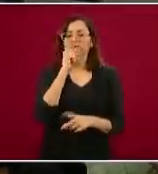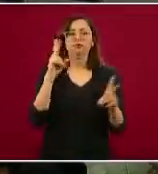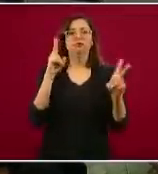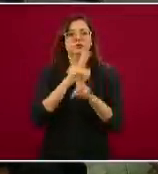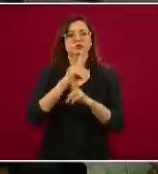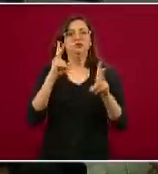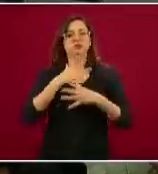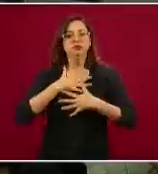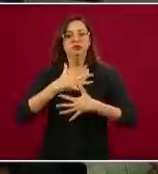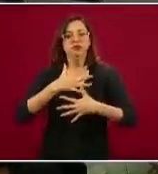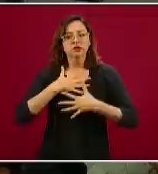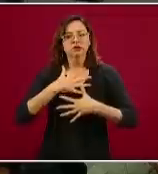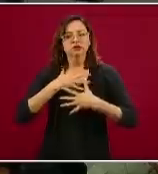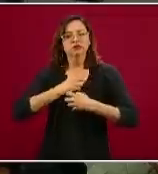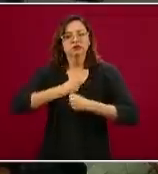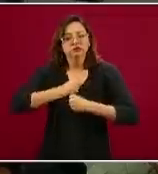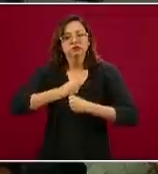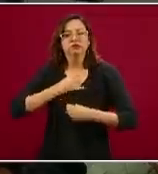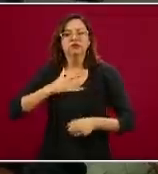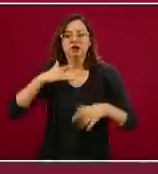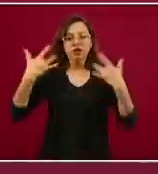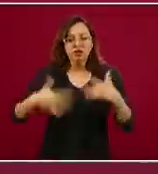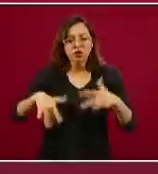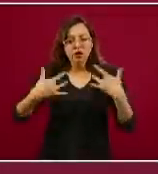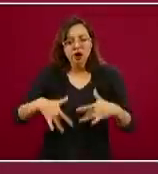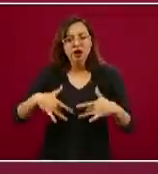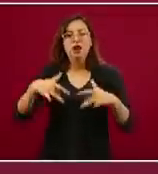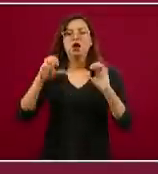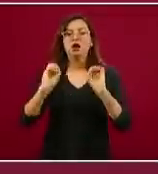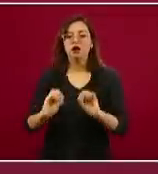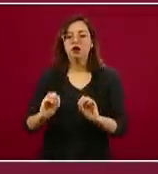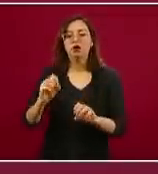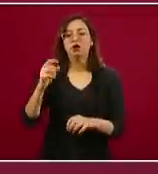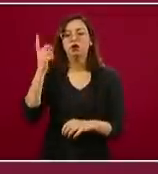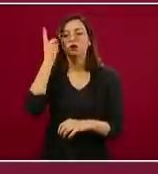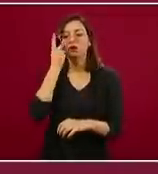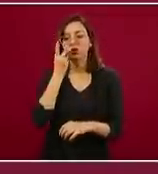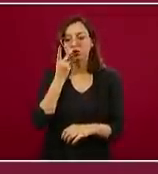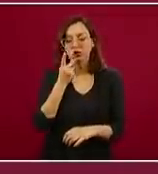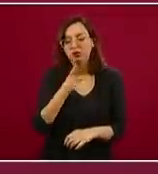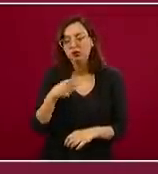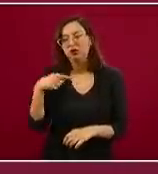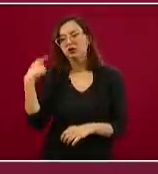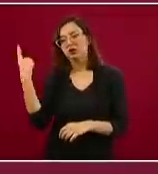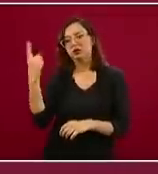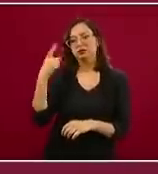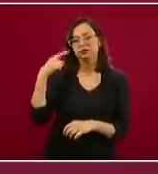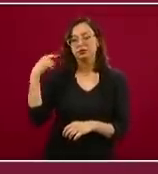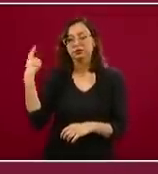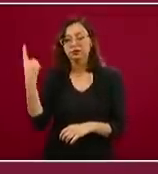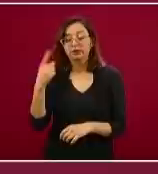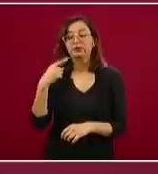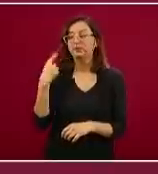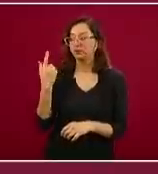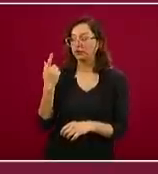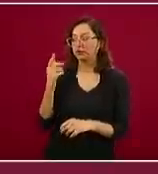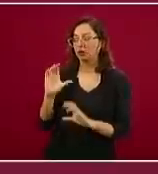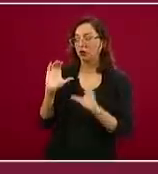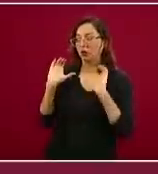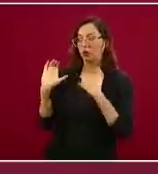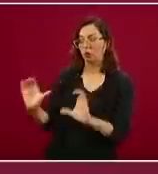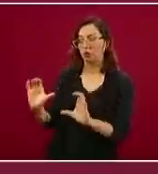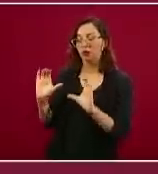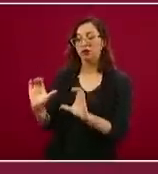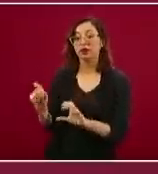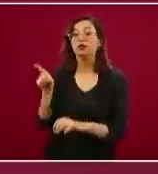respirando adecuadamente, o puede haber dolor de pecho, o puede haber mucha somnolencia. Entonces, estos son algunos signos de alarma